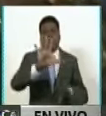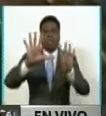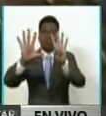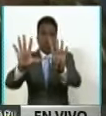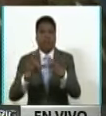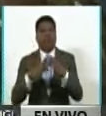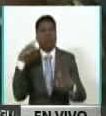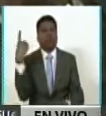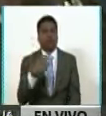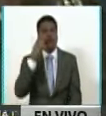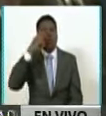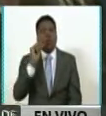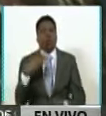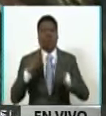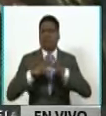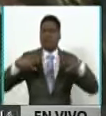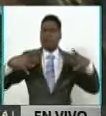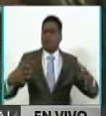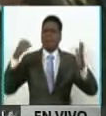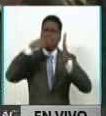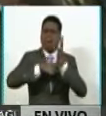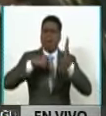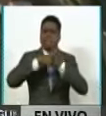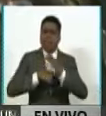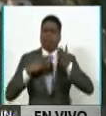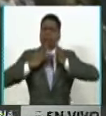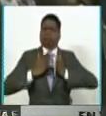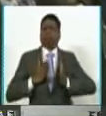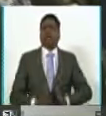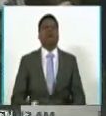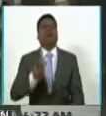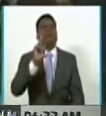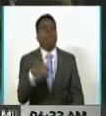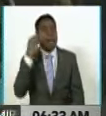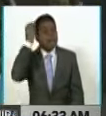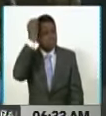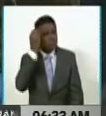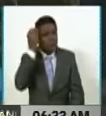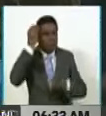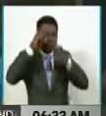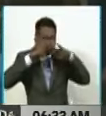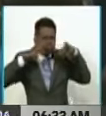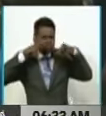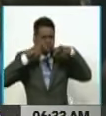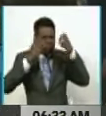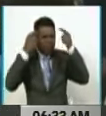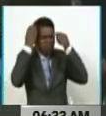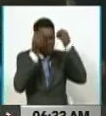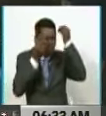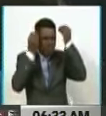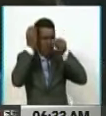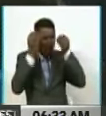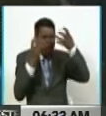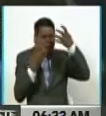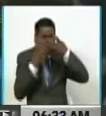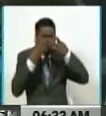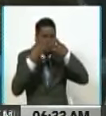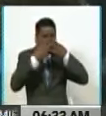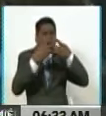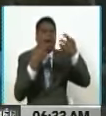como un infatigable guerrero, sino también como un excelente estratega al derrotar al ejército gubernamental